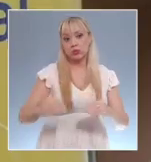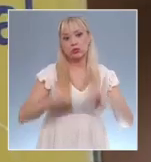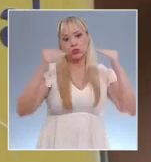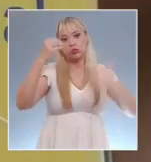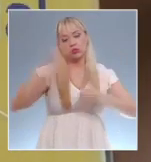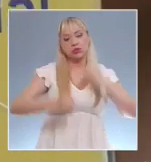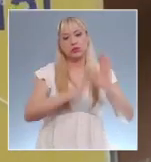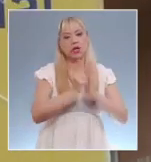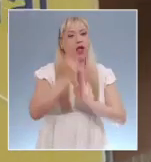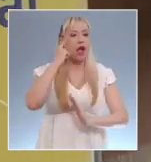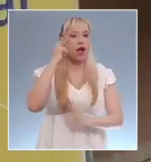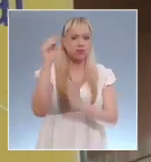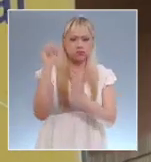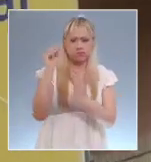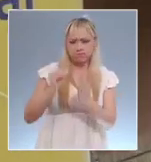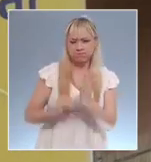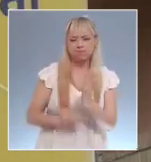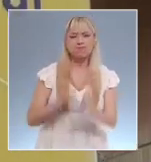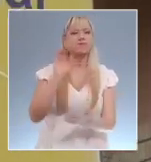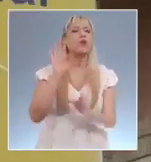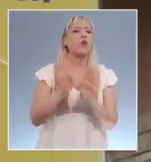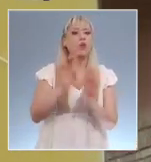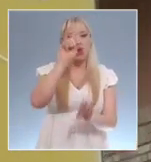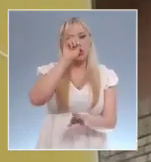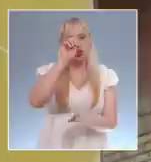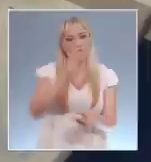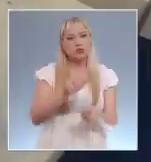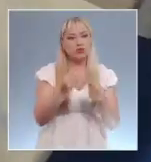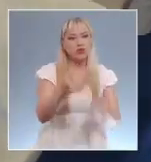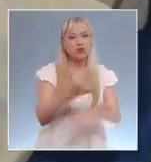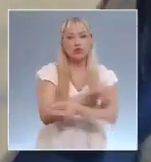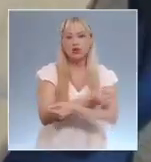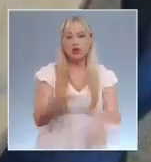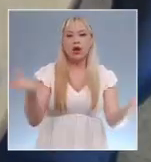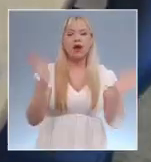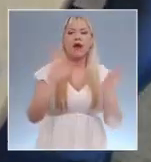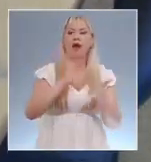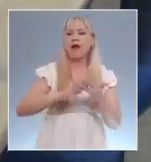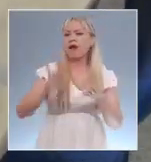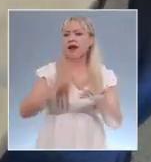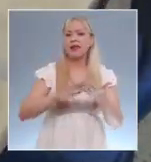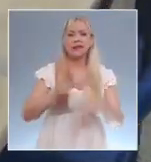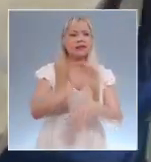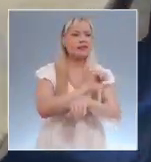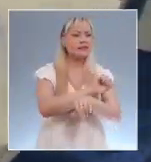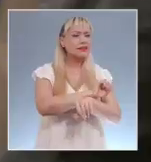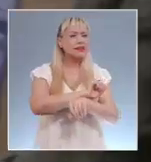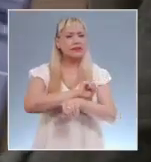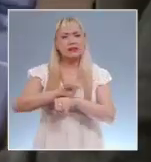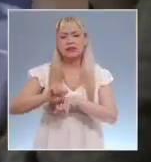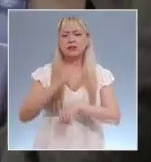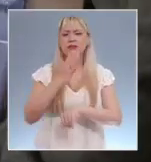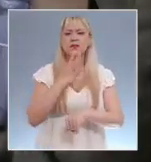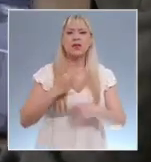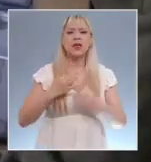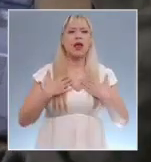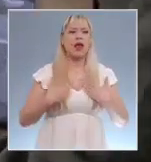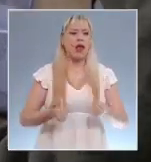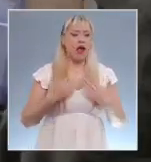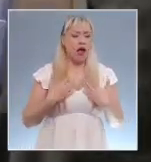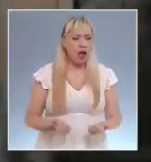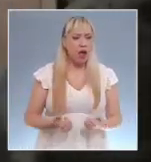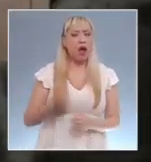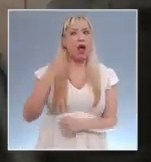fácil en el marco de la difusión de los derechos humanos que hace el máximo tribunal del país. Destacó que el punto de